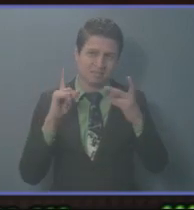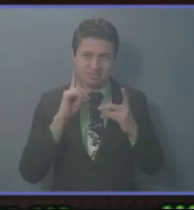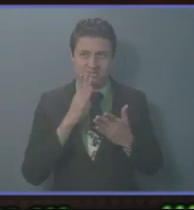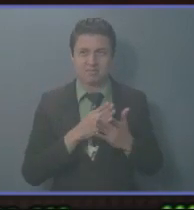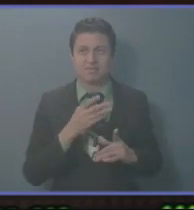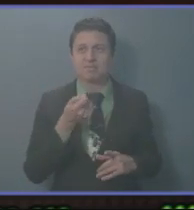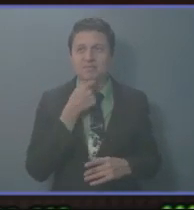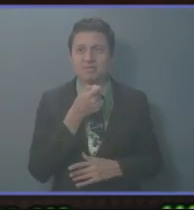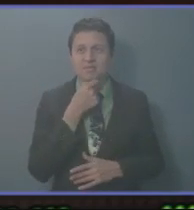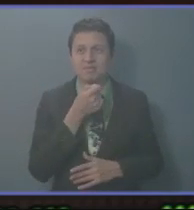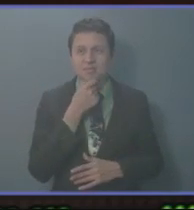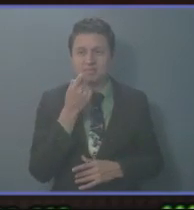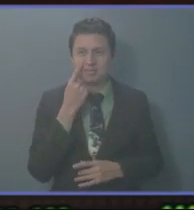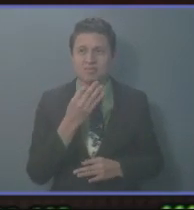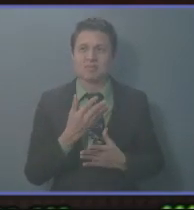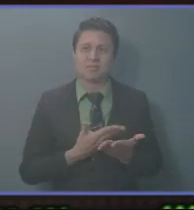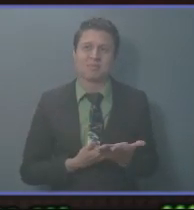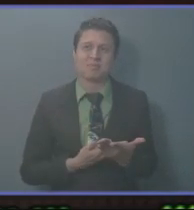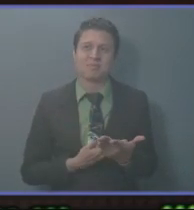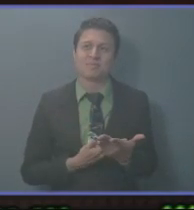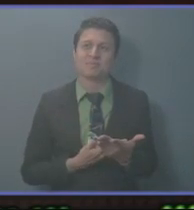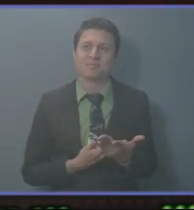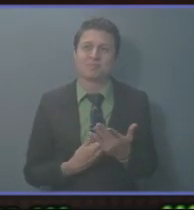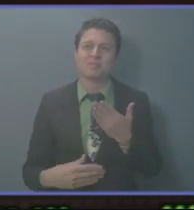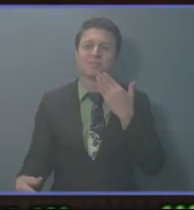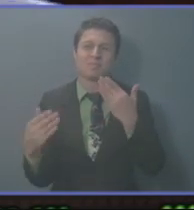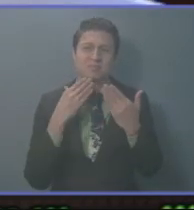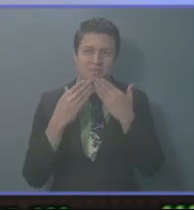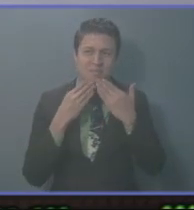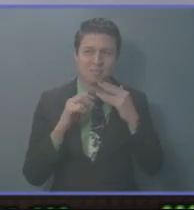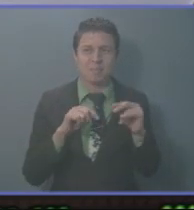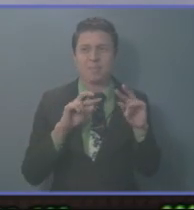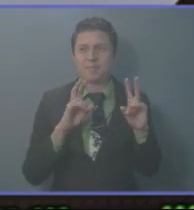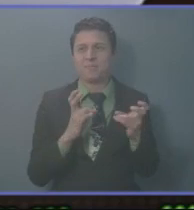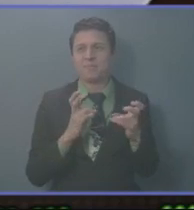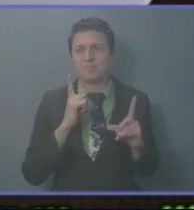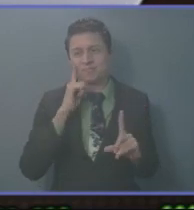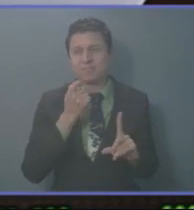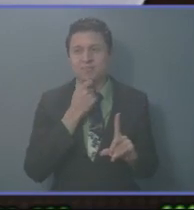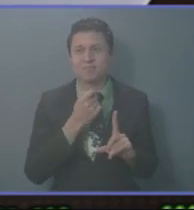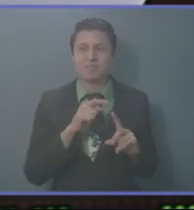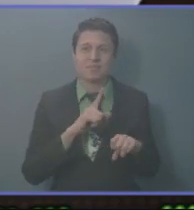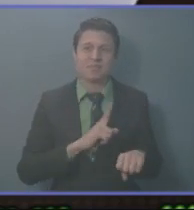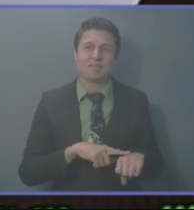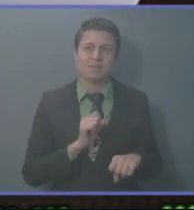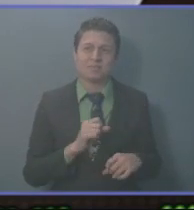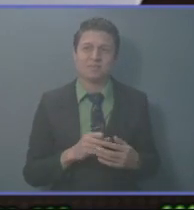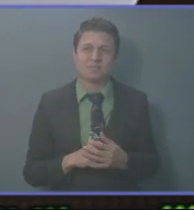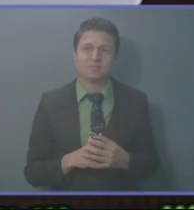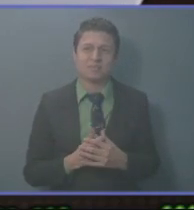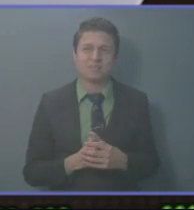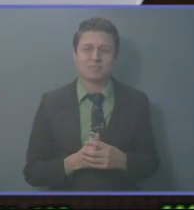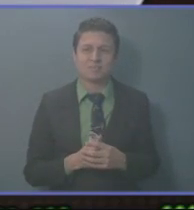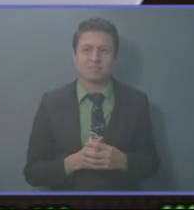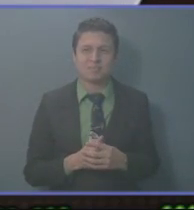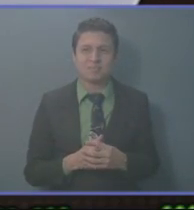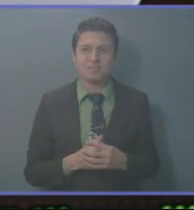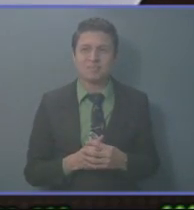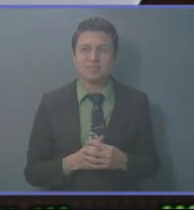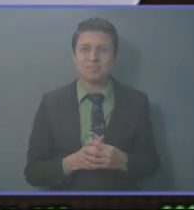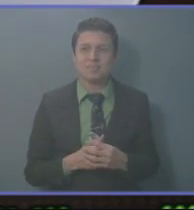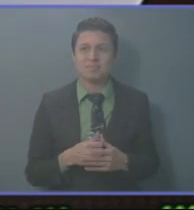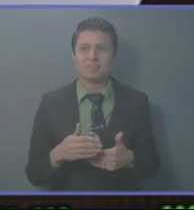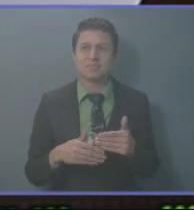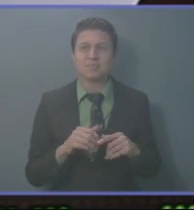informa que los mencionados decretos tuvieron su eficacia temporal, puesto que el